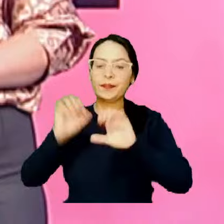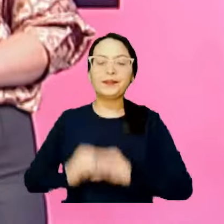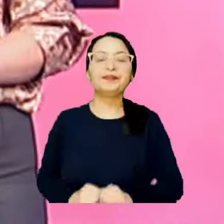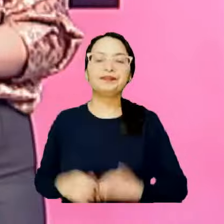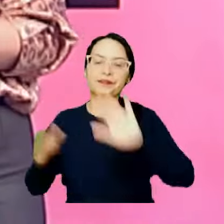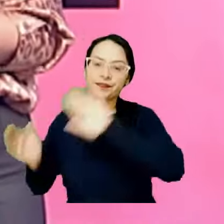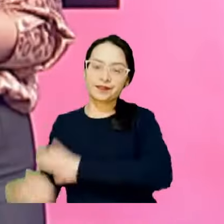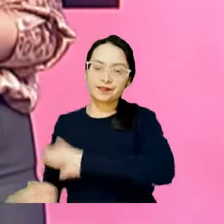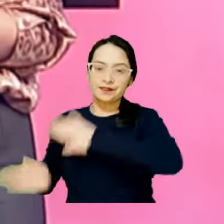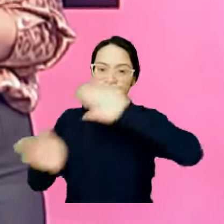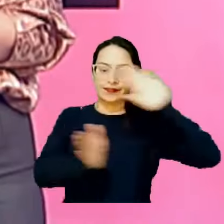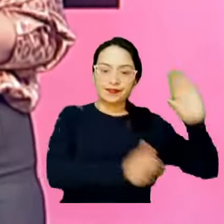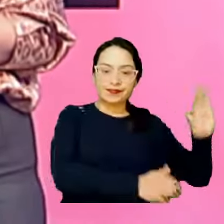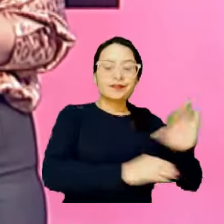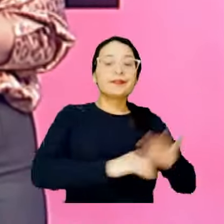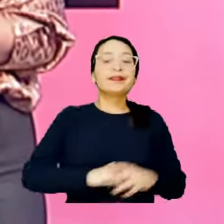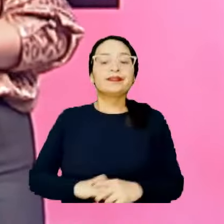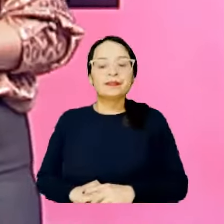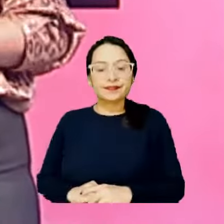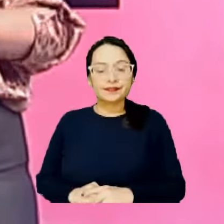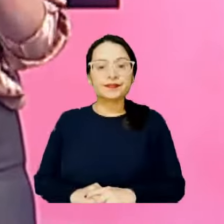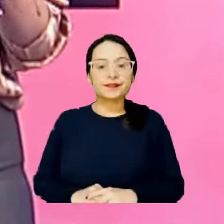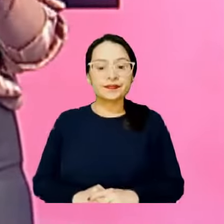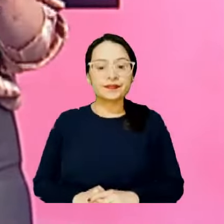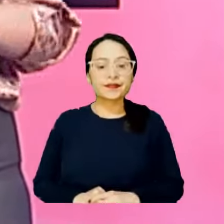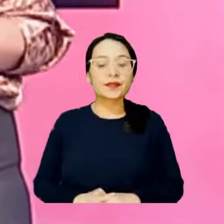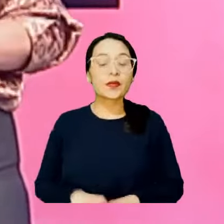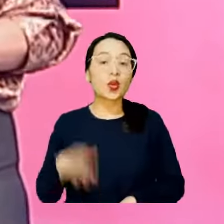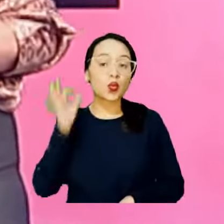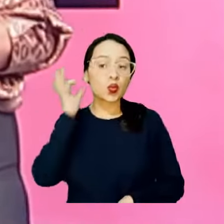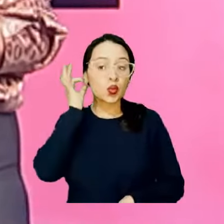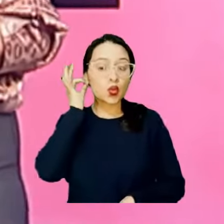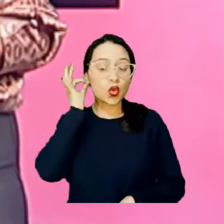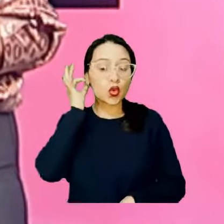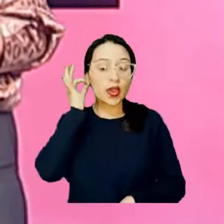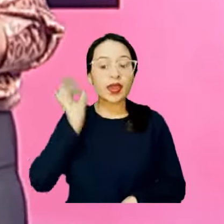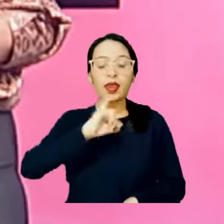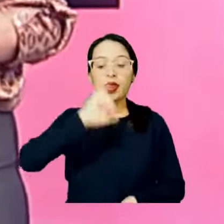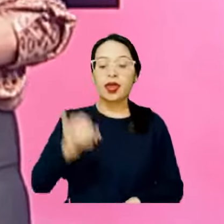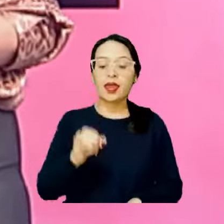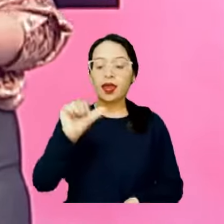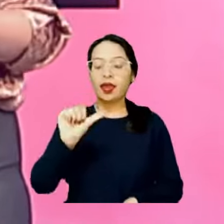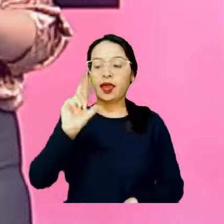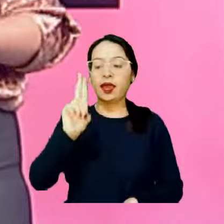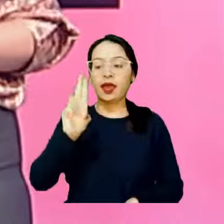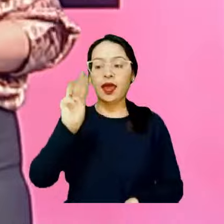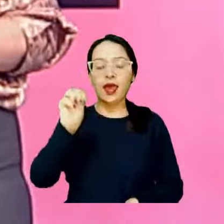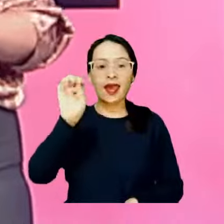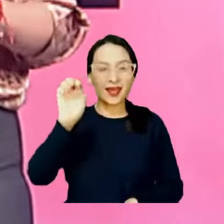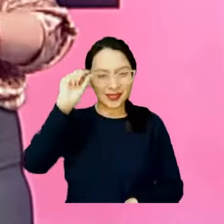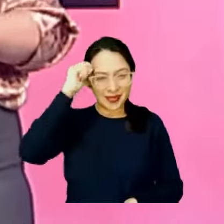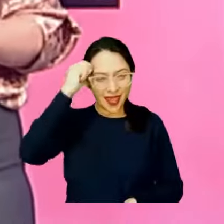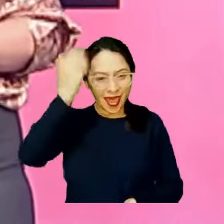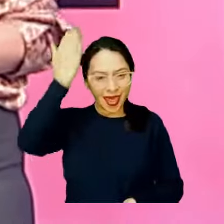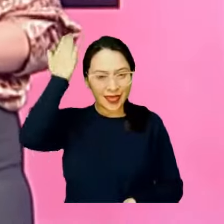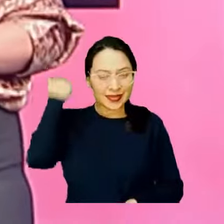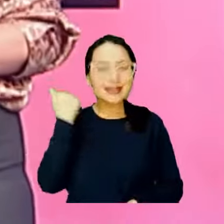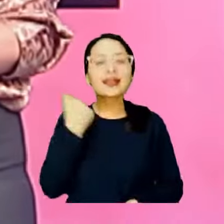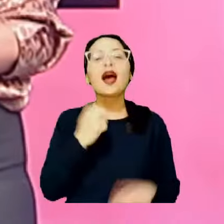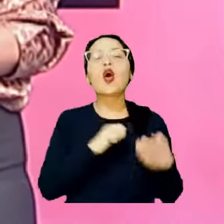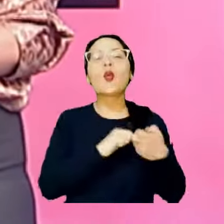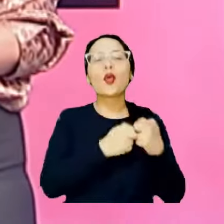dicho en su declaración, como estaba ya prevista, Carolina Jaume. Recordemos que pues días atrás Mayra Salazar, quien ha sido fuente este momento